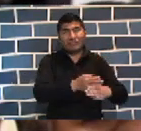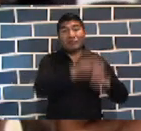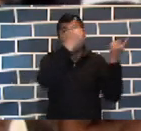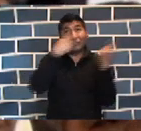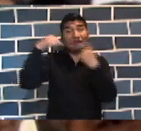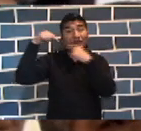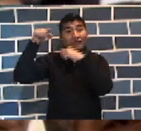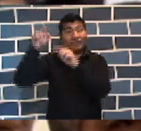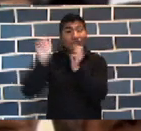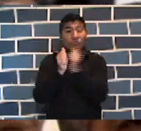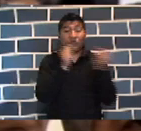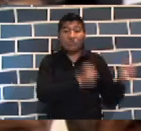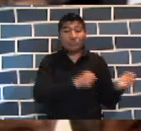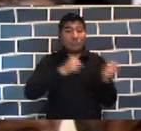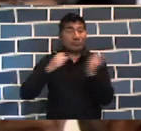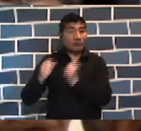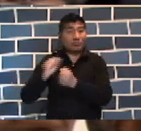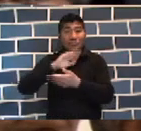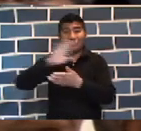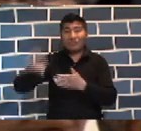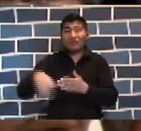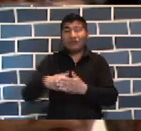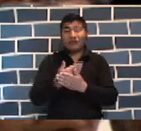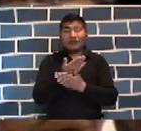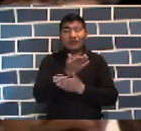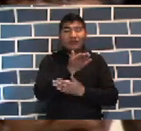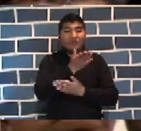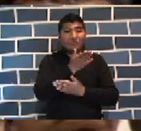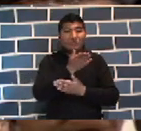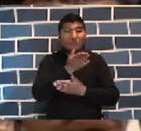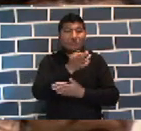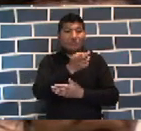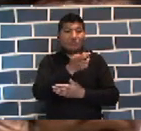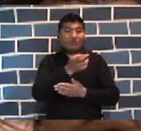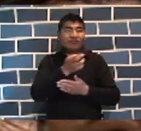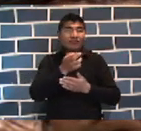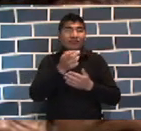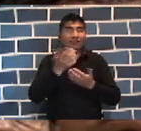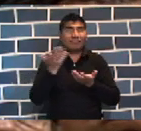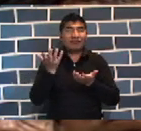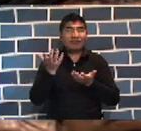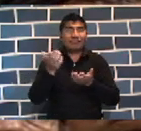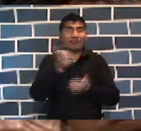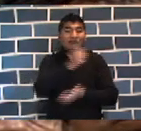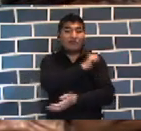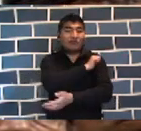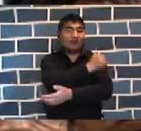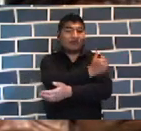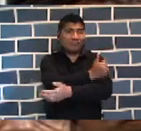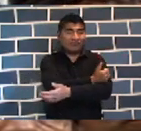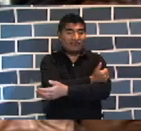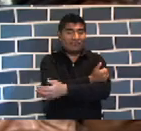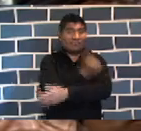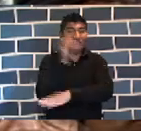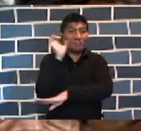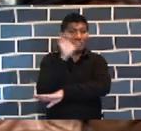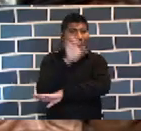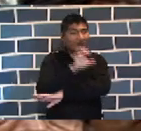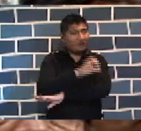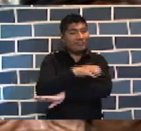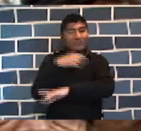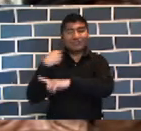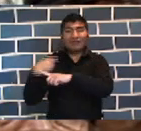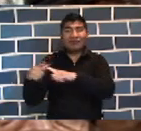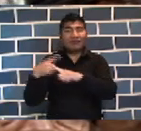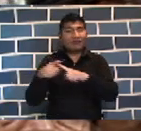Retorna con poder sobre todo principado, potestad, poder y dominación y de cualquier